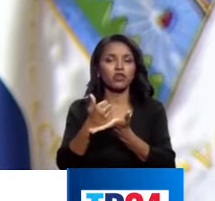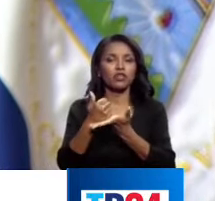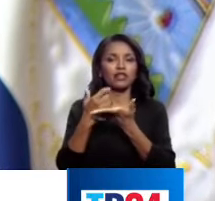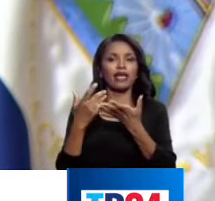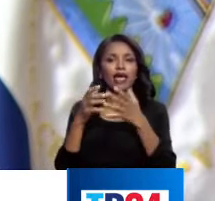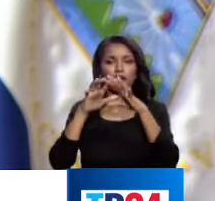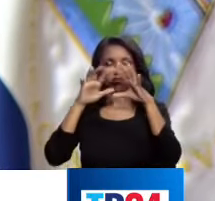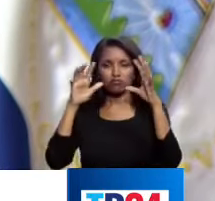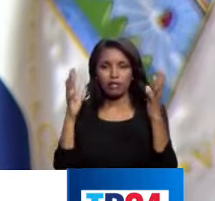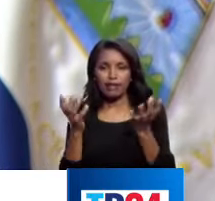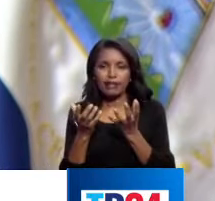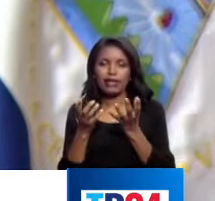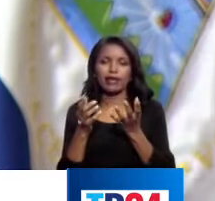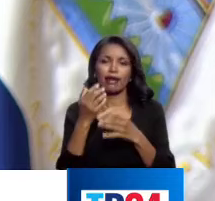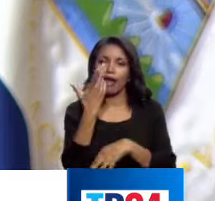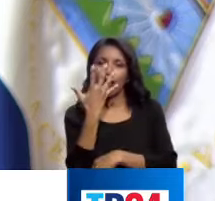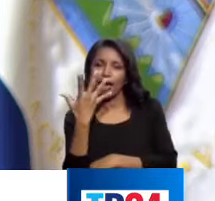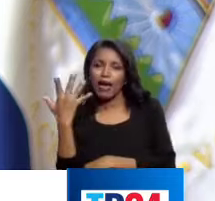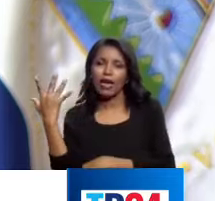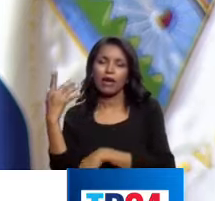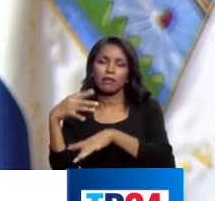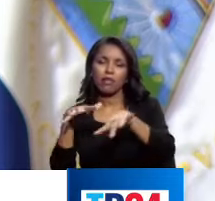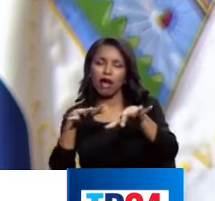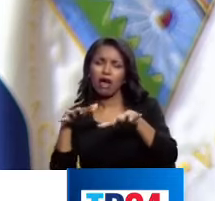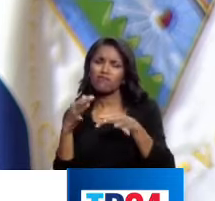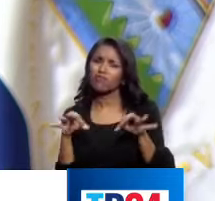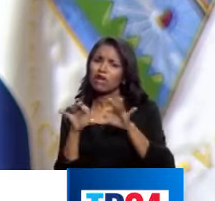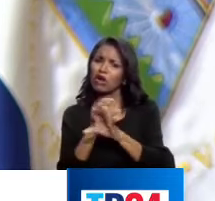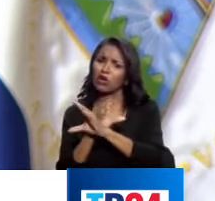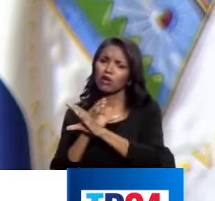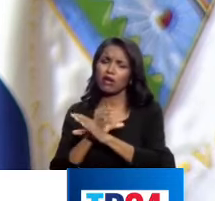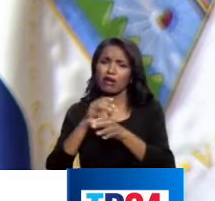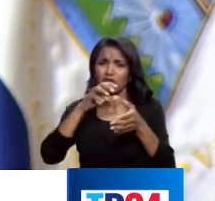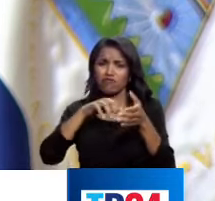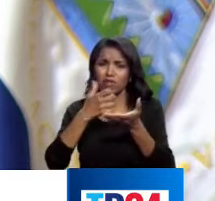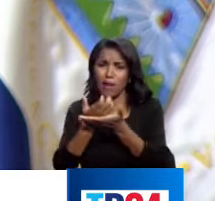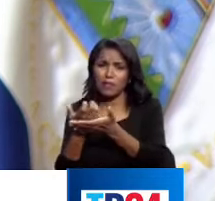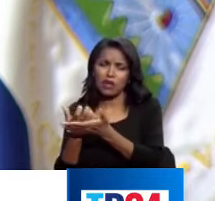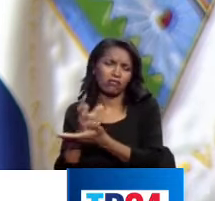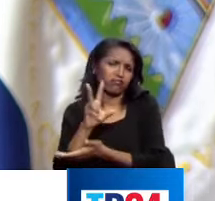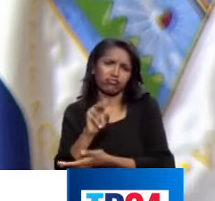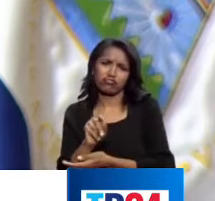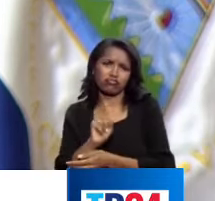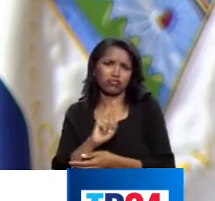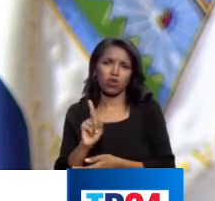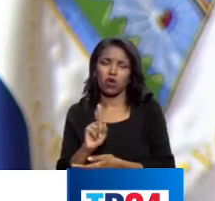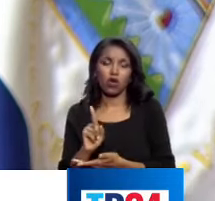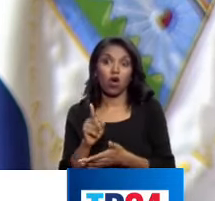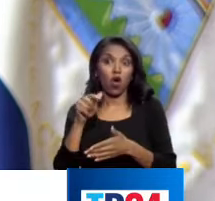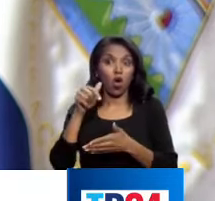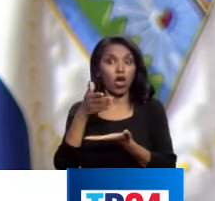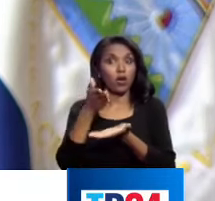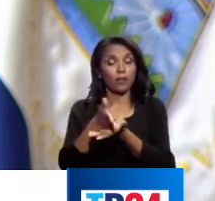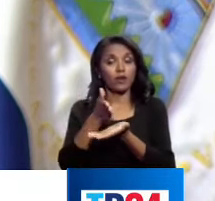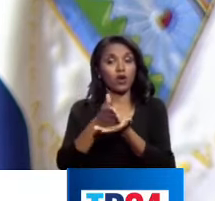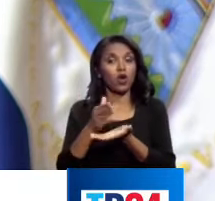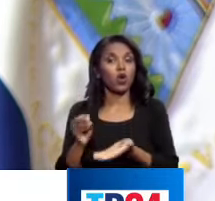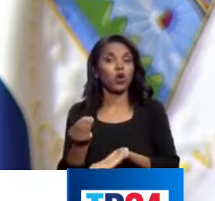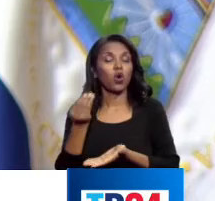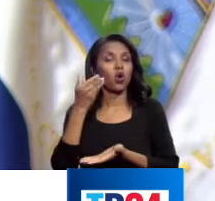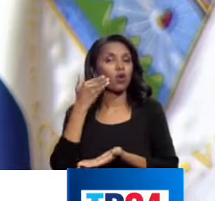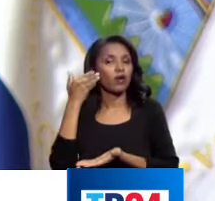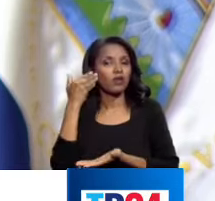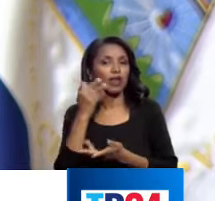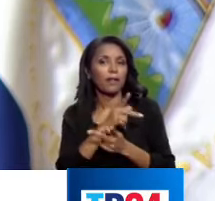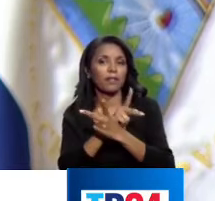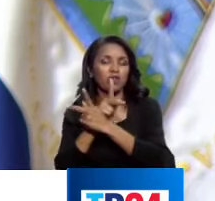oro de Panamá es verde, la minería destruye el turismo y gracias a Dios nosotros estamos hoy comprometidos con la juventud y con la